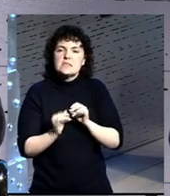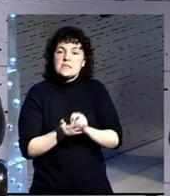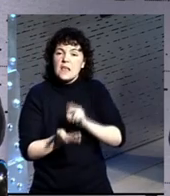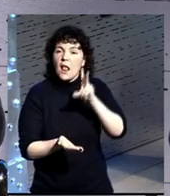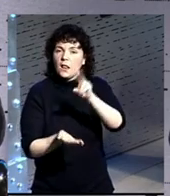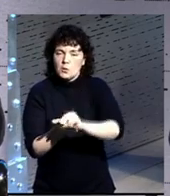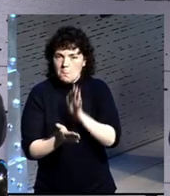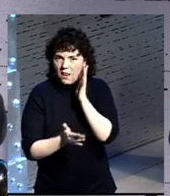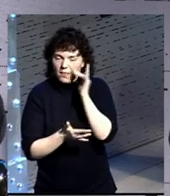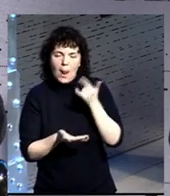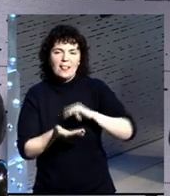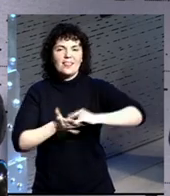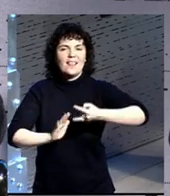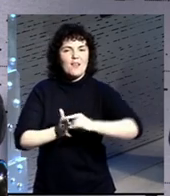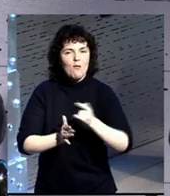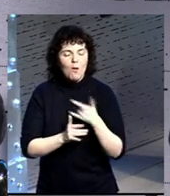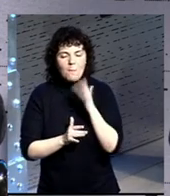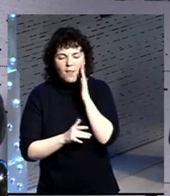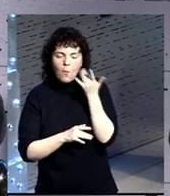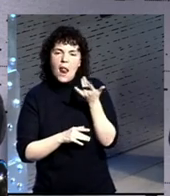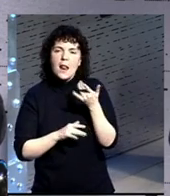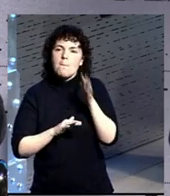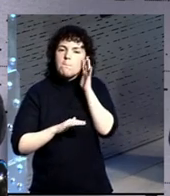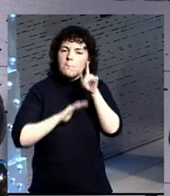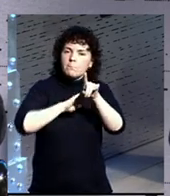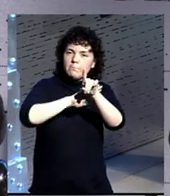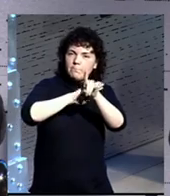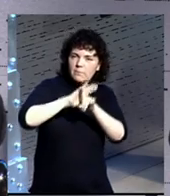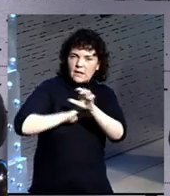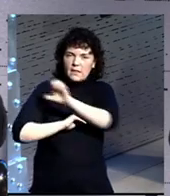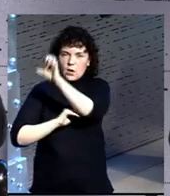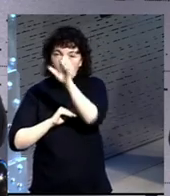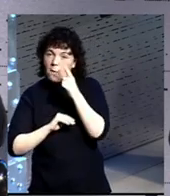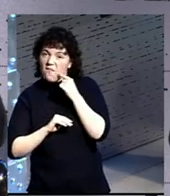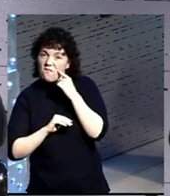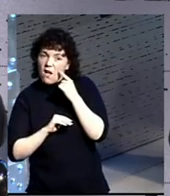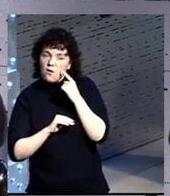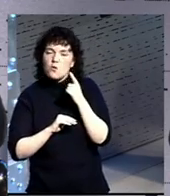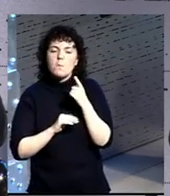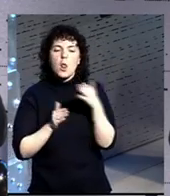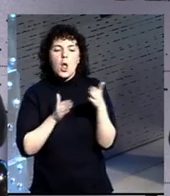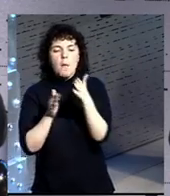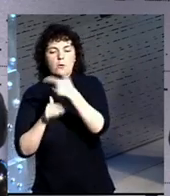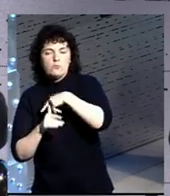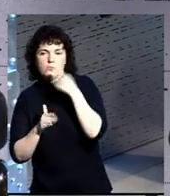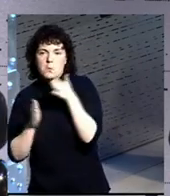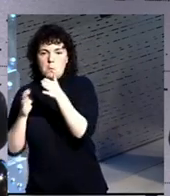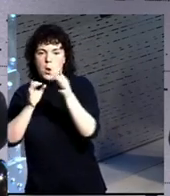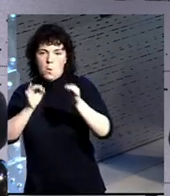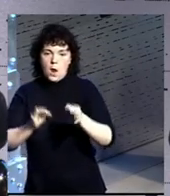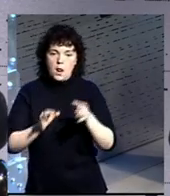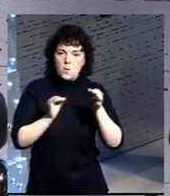cual quizá estaban en una posición más atrasada que los bancos europeos y en vez de recorrer el camino que hemos recorrido nosotros, pues